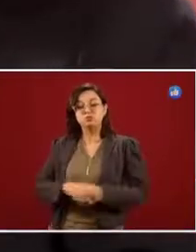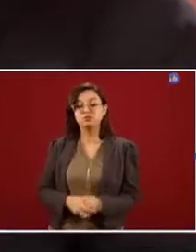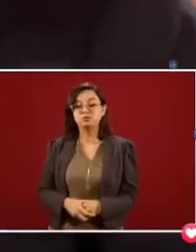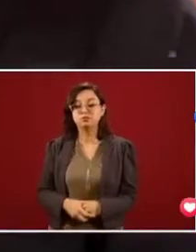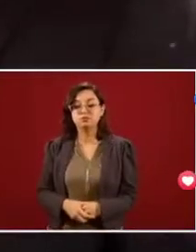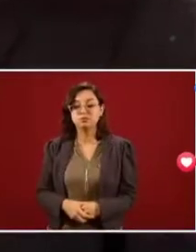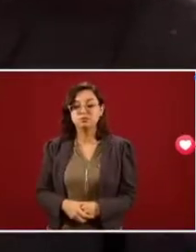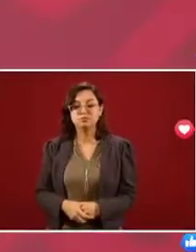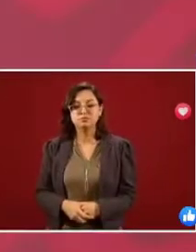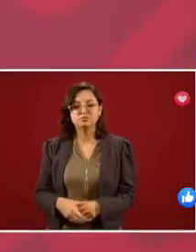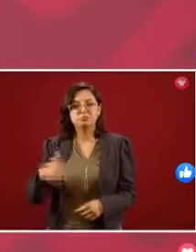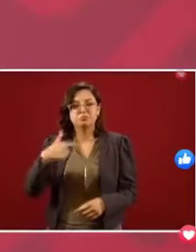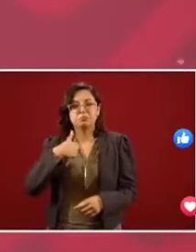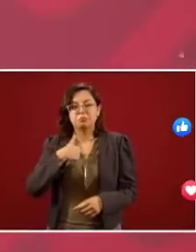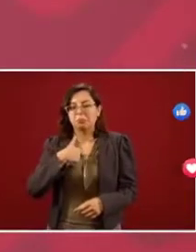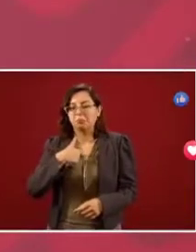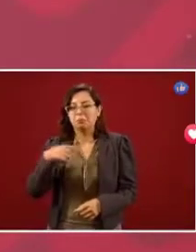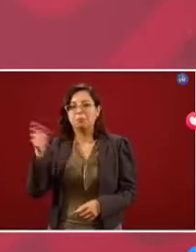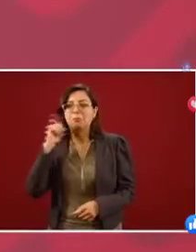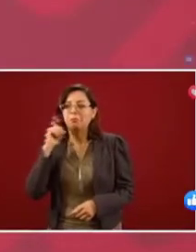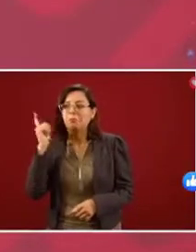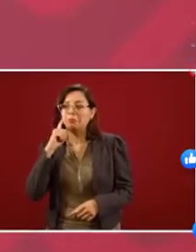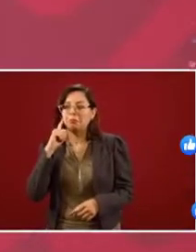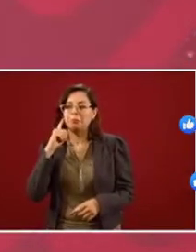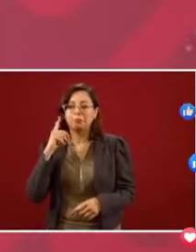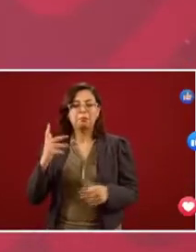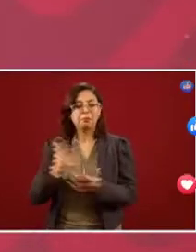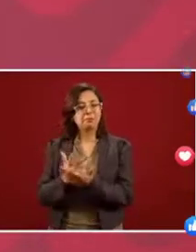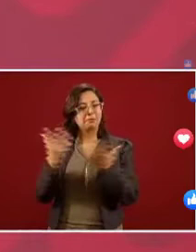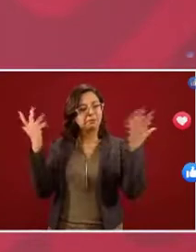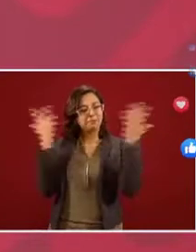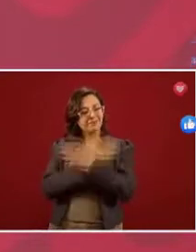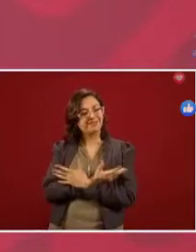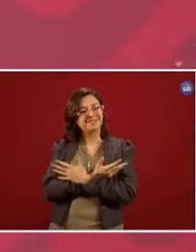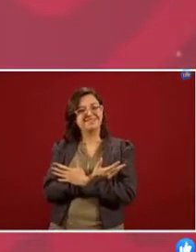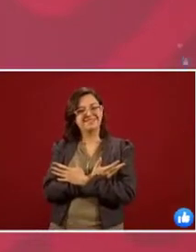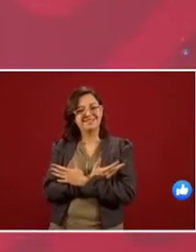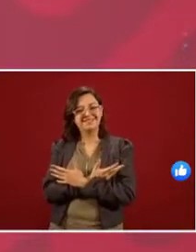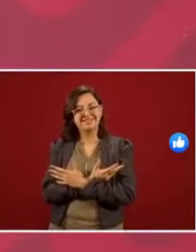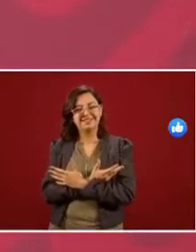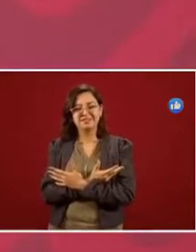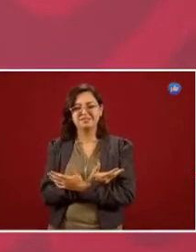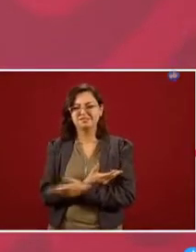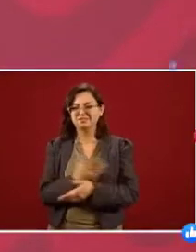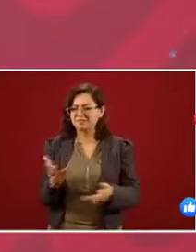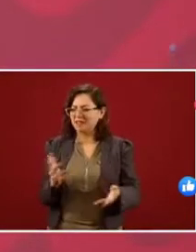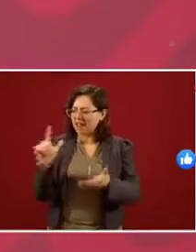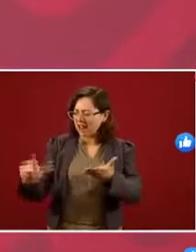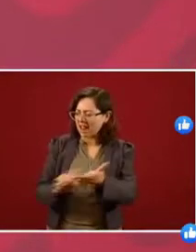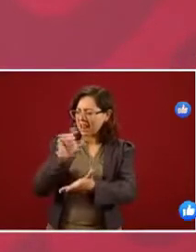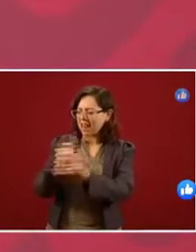y ahí me entero de qué había una ley